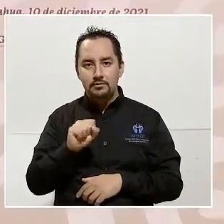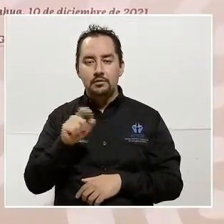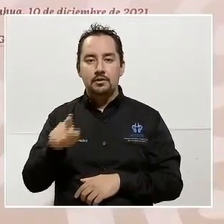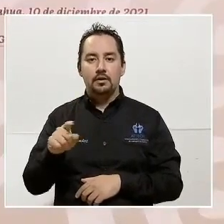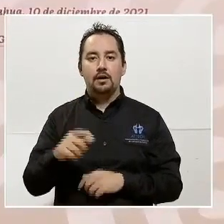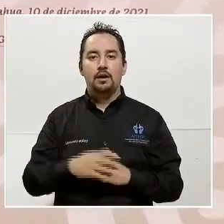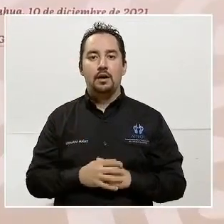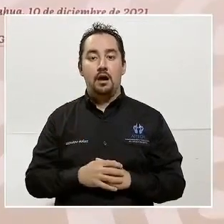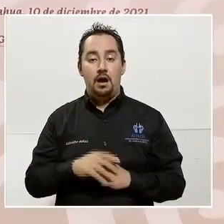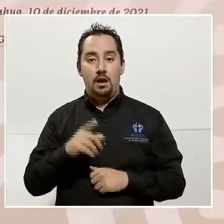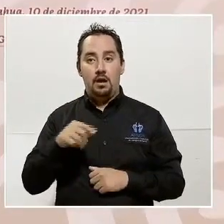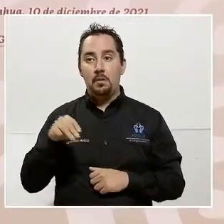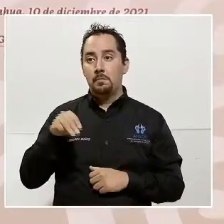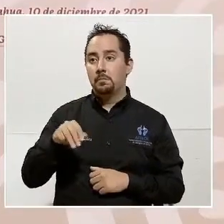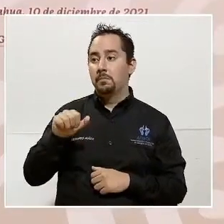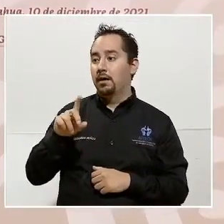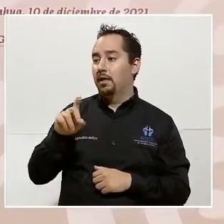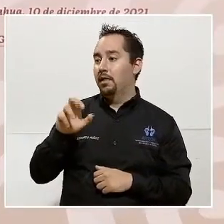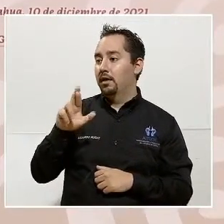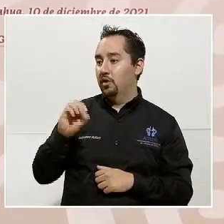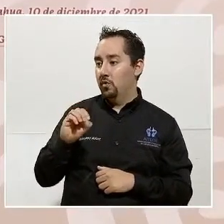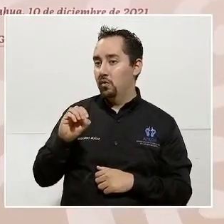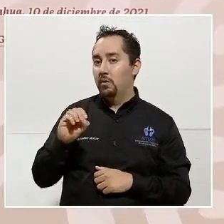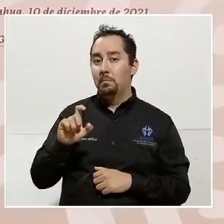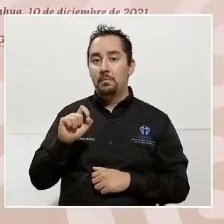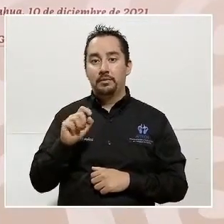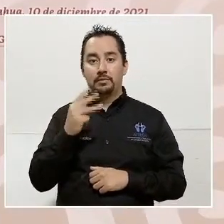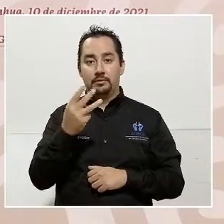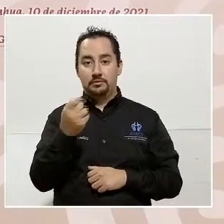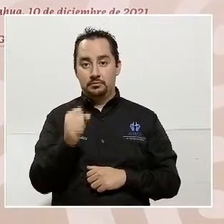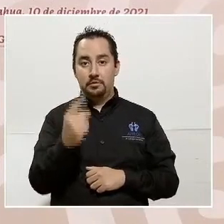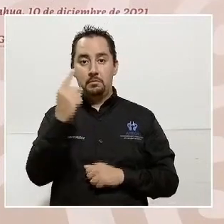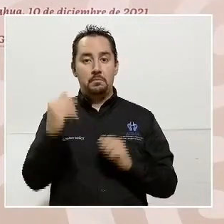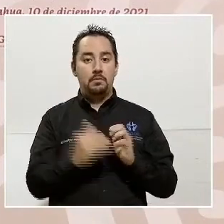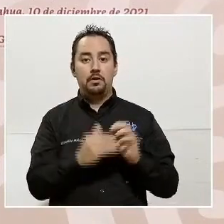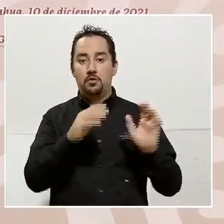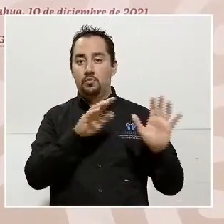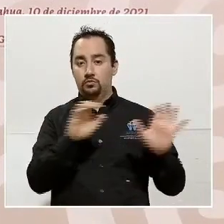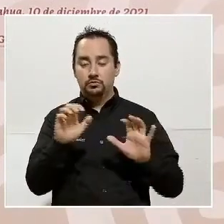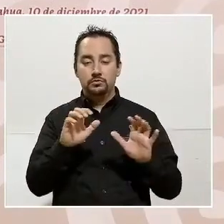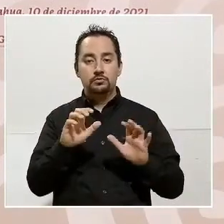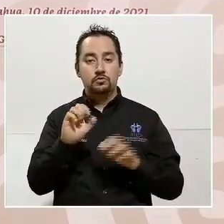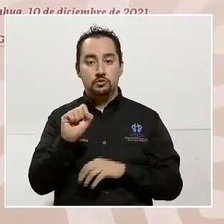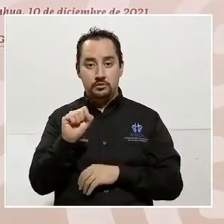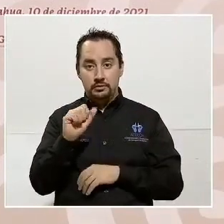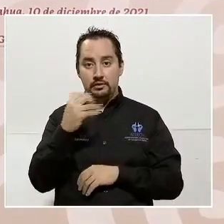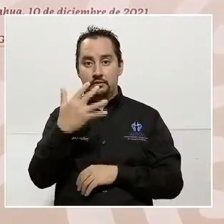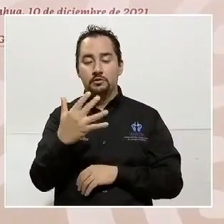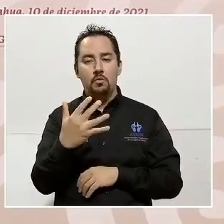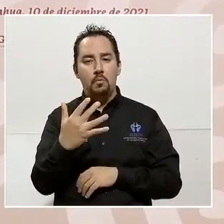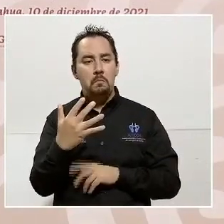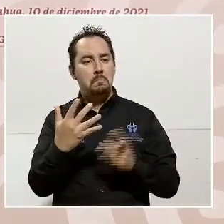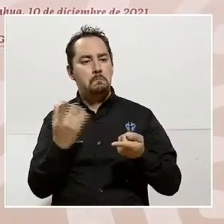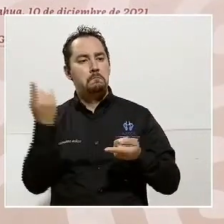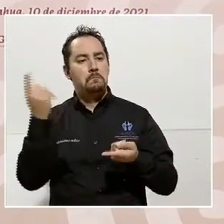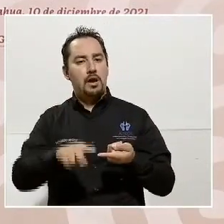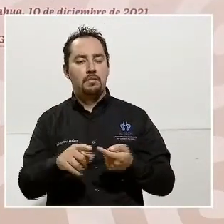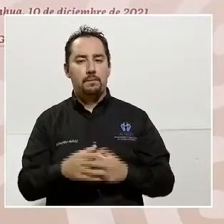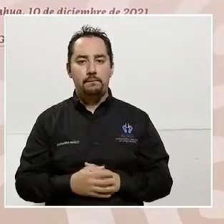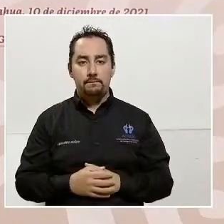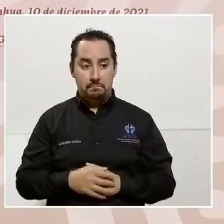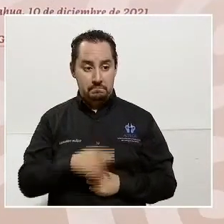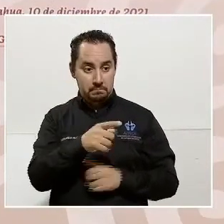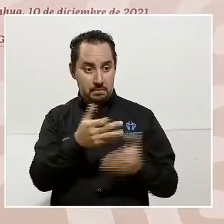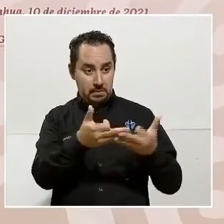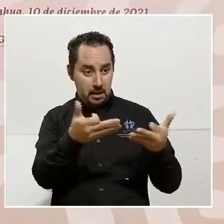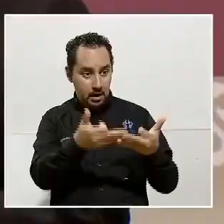Madera, Chihuahua, el 23 de septiembre de 1965 ordenó: querían